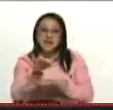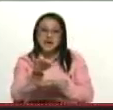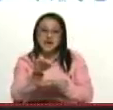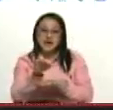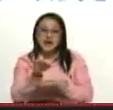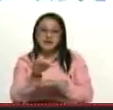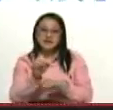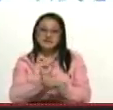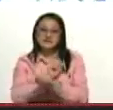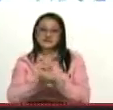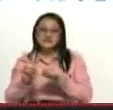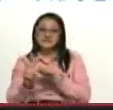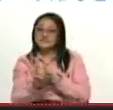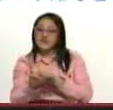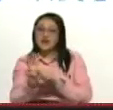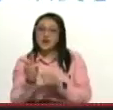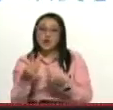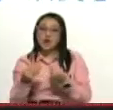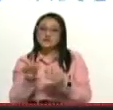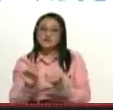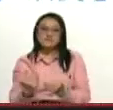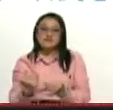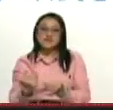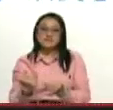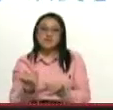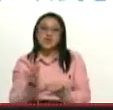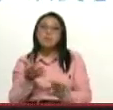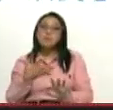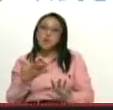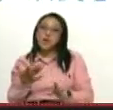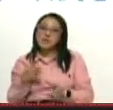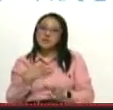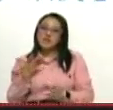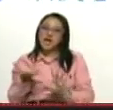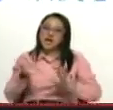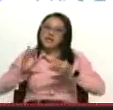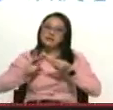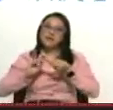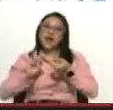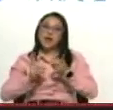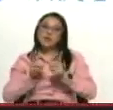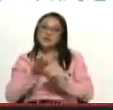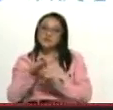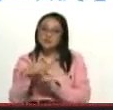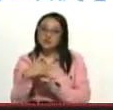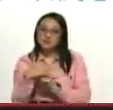eso puedes tratar de adaptarte a ciertas realidades